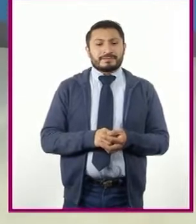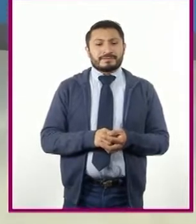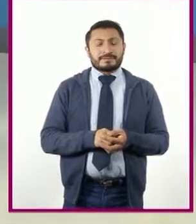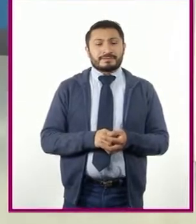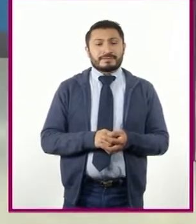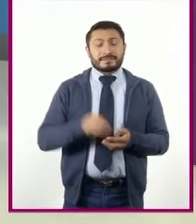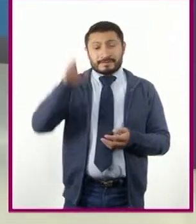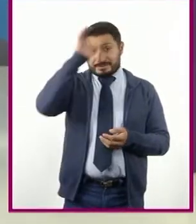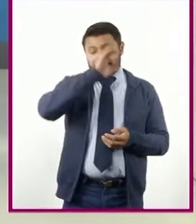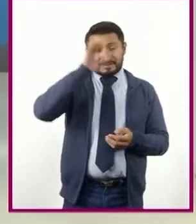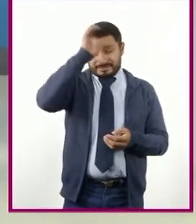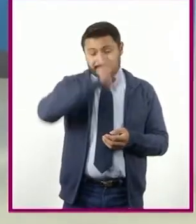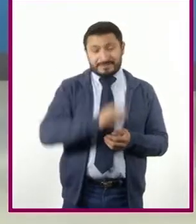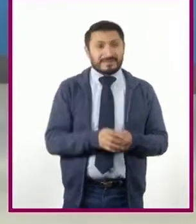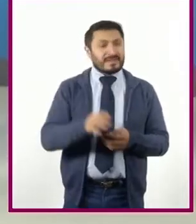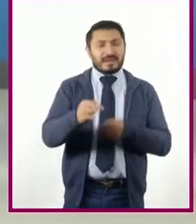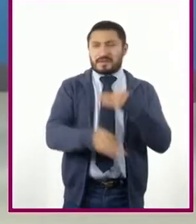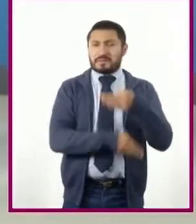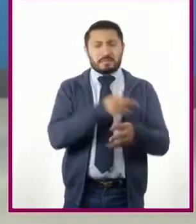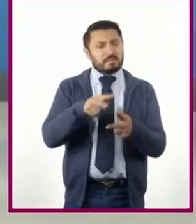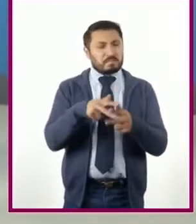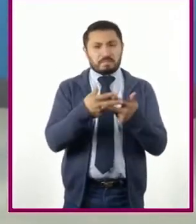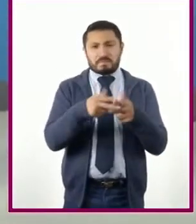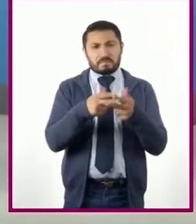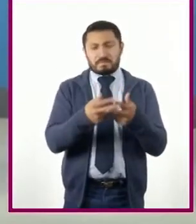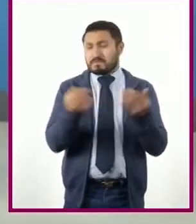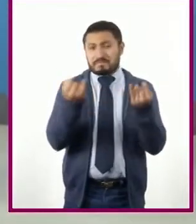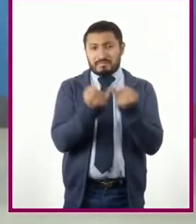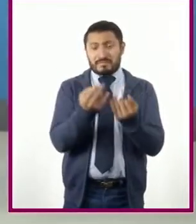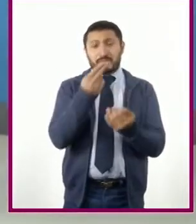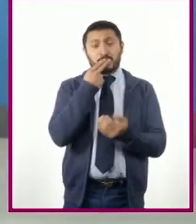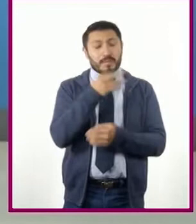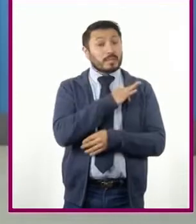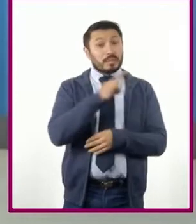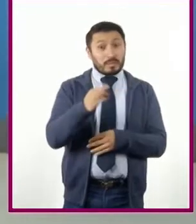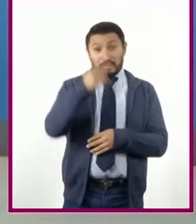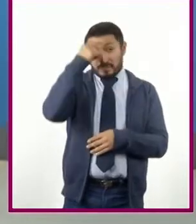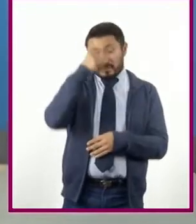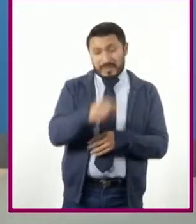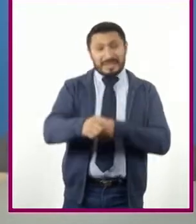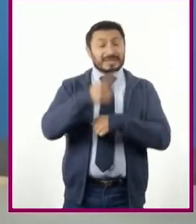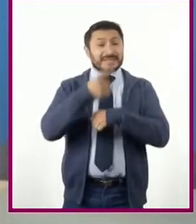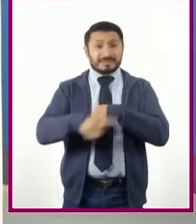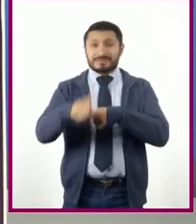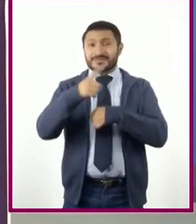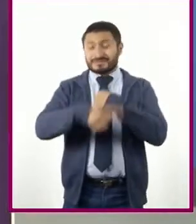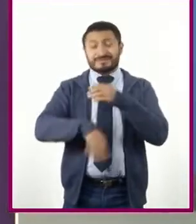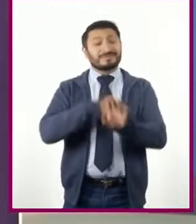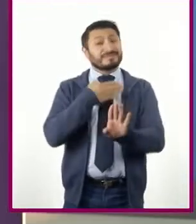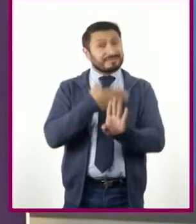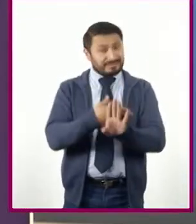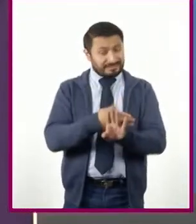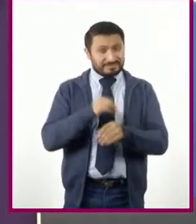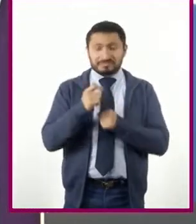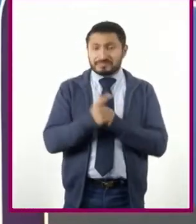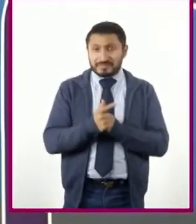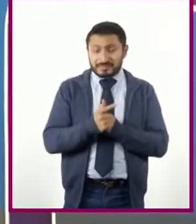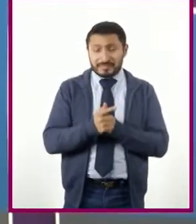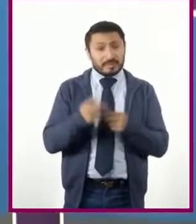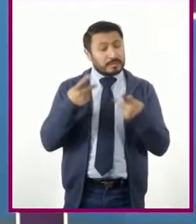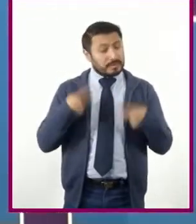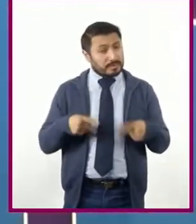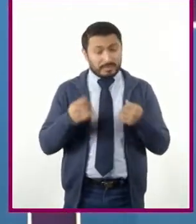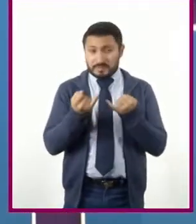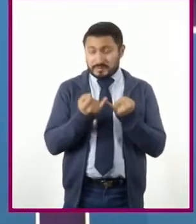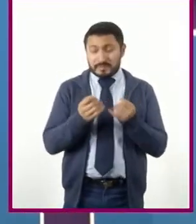La ciencia, como toda herramienta, puede usarse para causar daño. El diseño de armas es